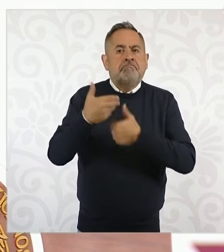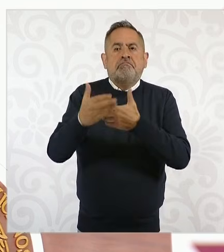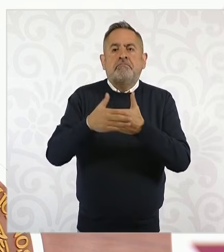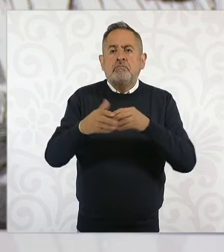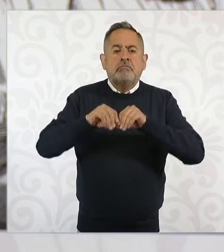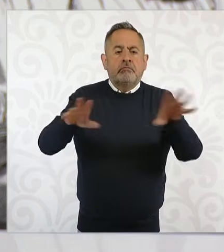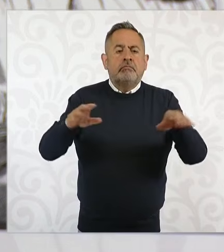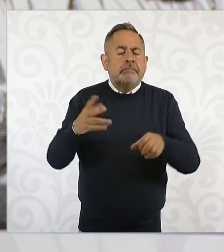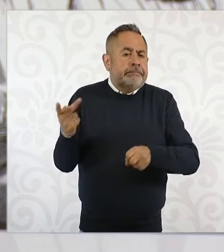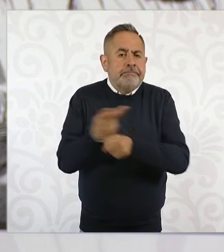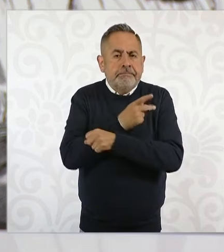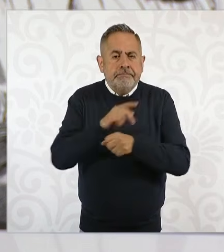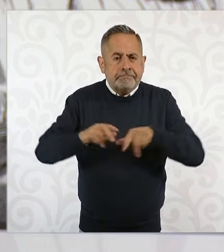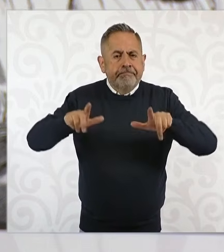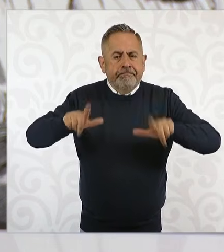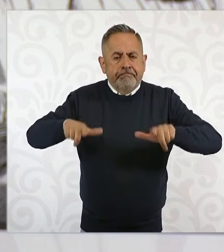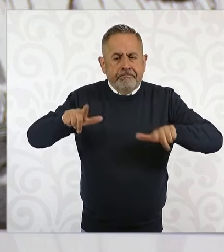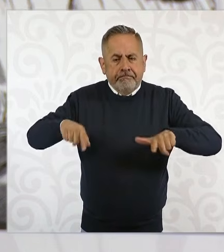el impacto